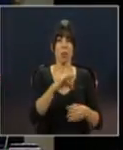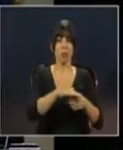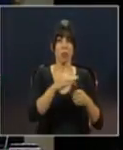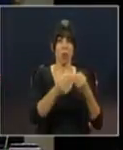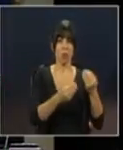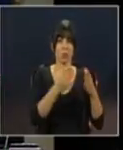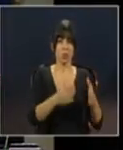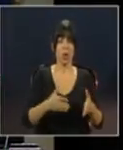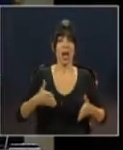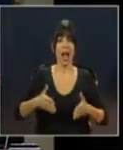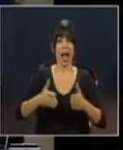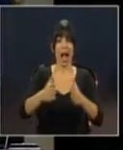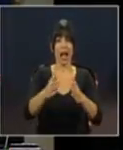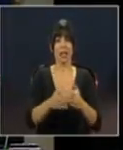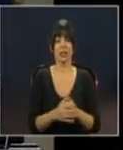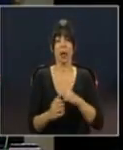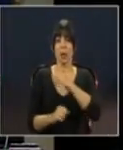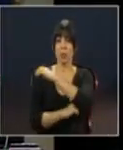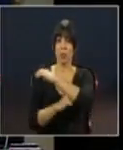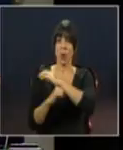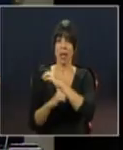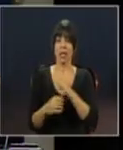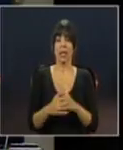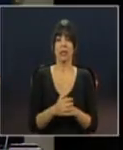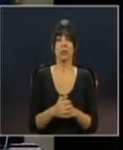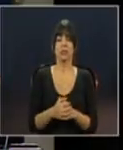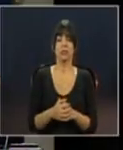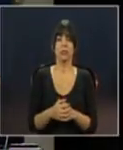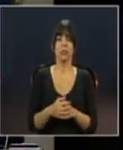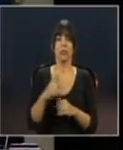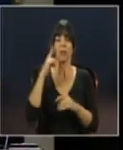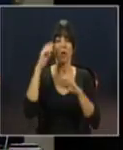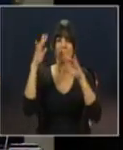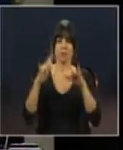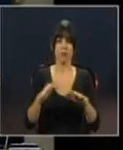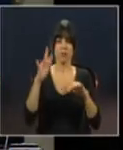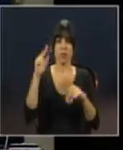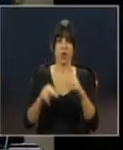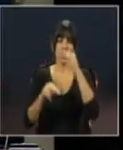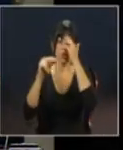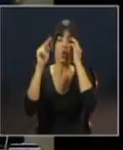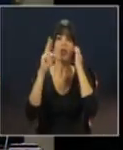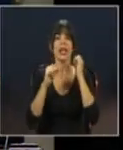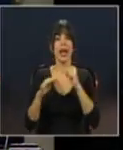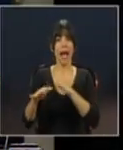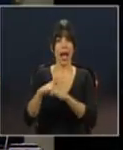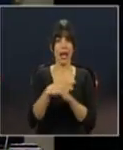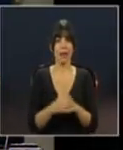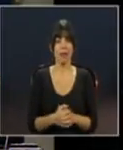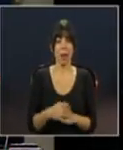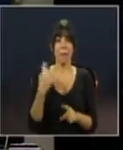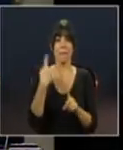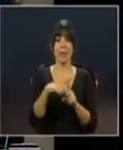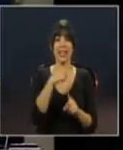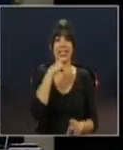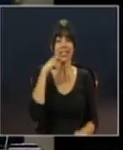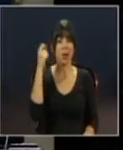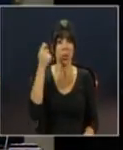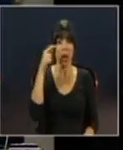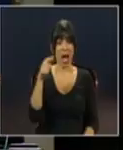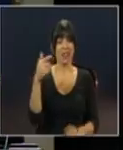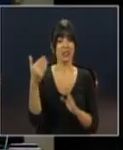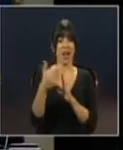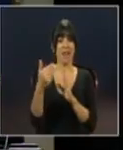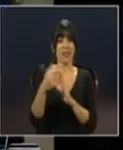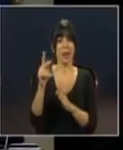las carreteras, caminos y puentes, los temporales en la vertiente norte y Caribe y la sequía en Guanacaste